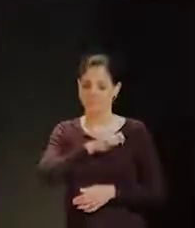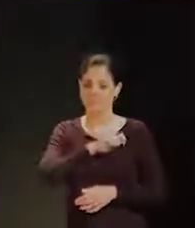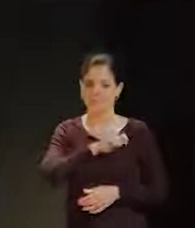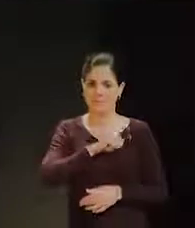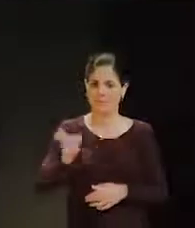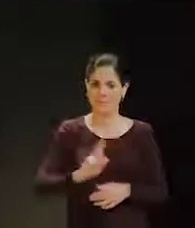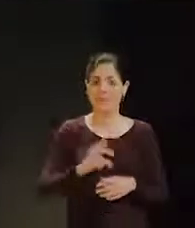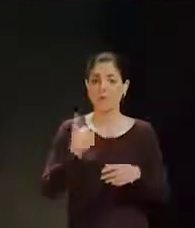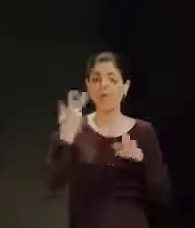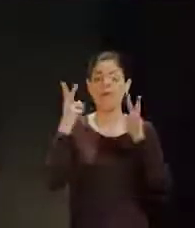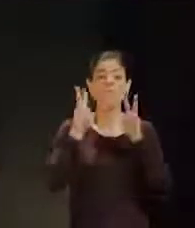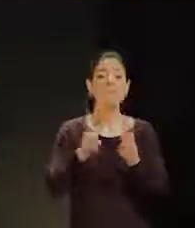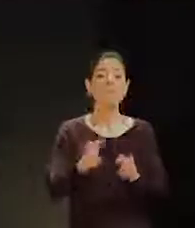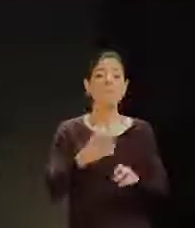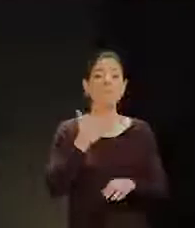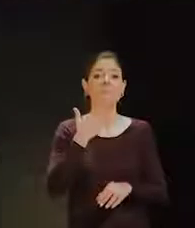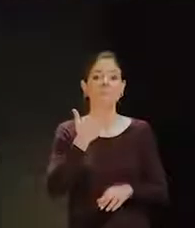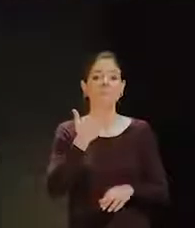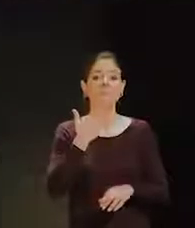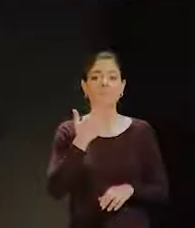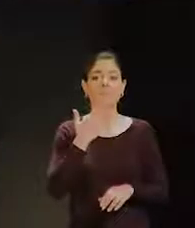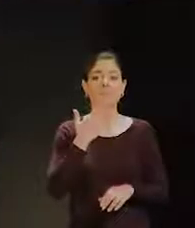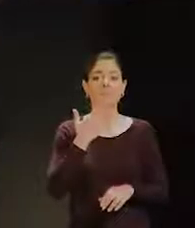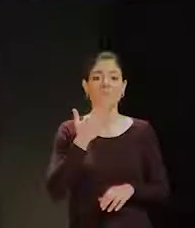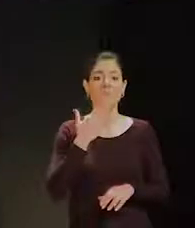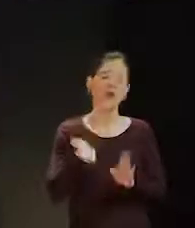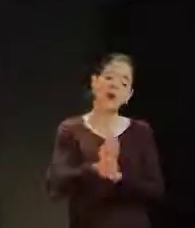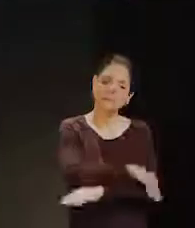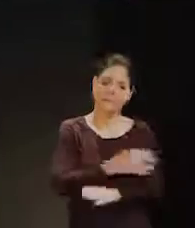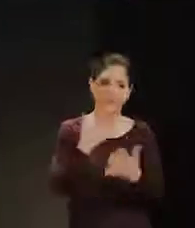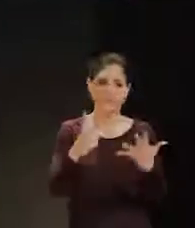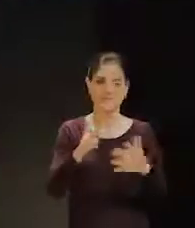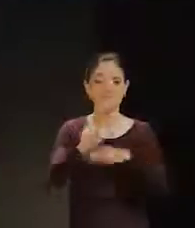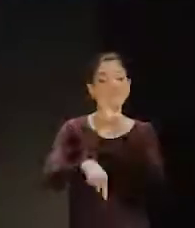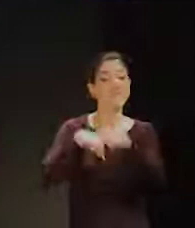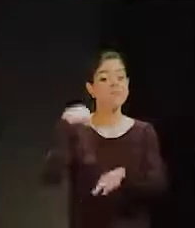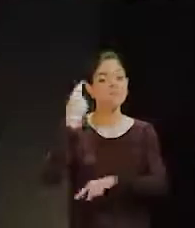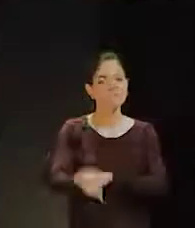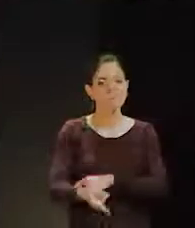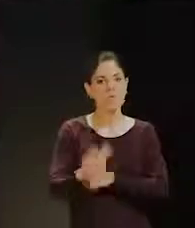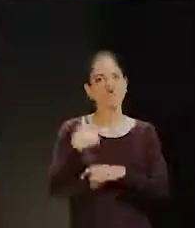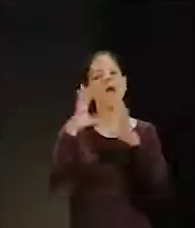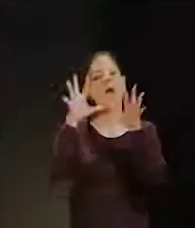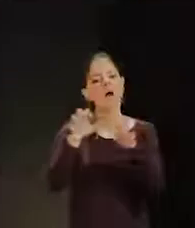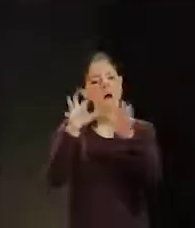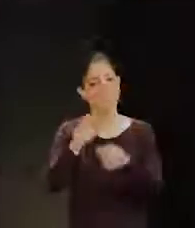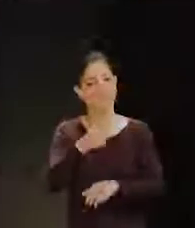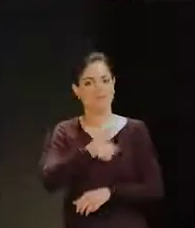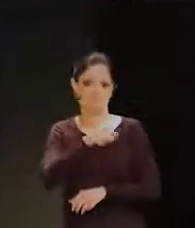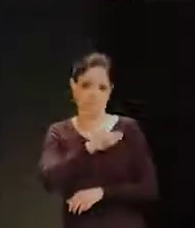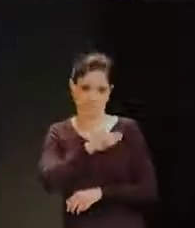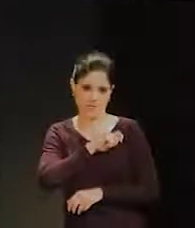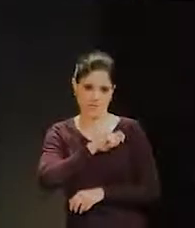No, es que empecé a hablar alemán. Antes, después fue que aprendí el